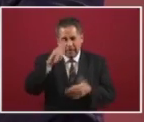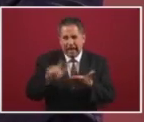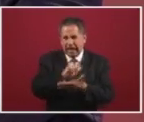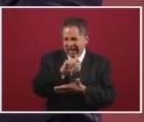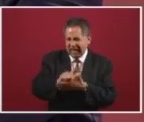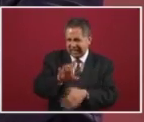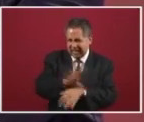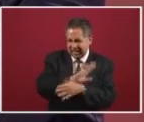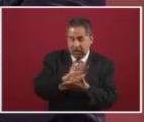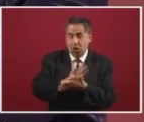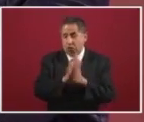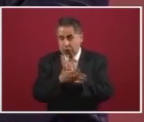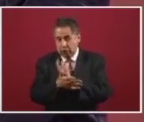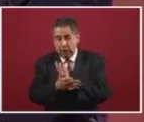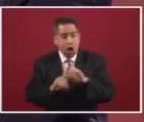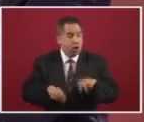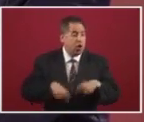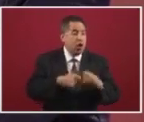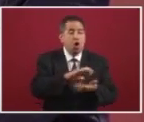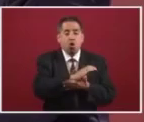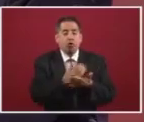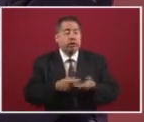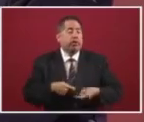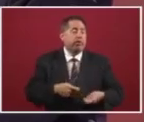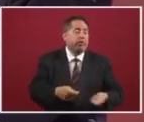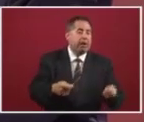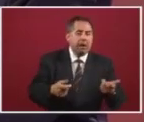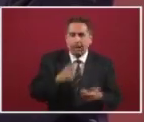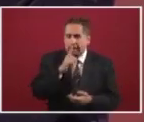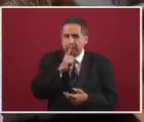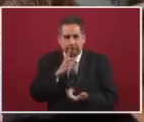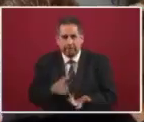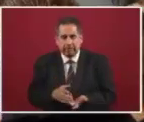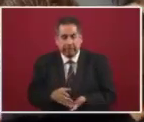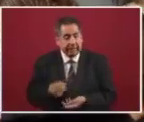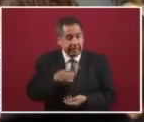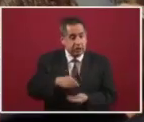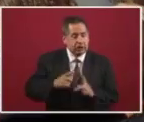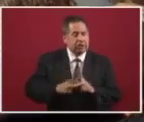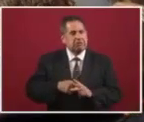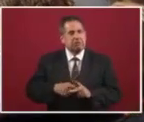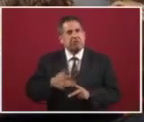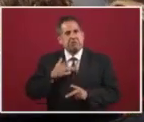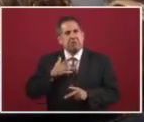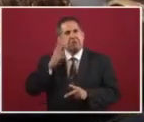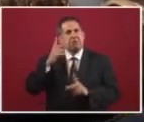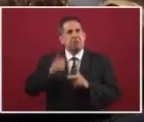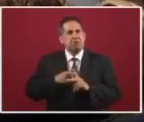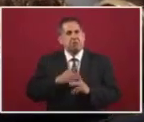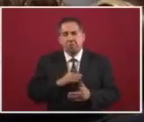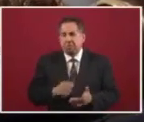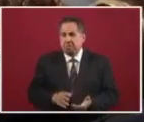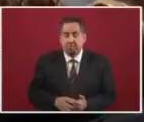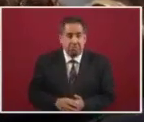energética. Y los cálculos que se hicieron es de que